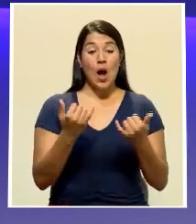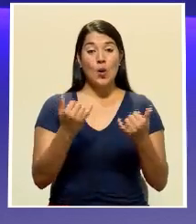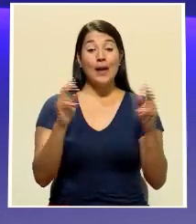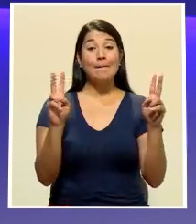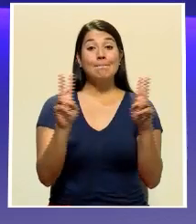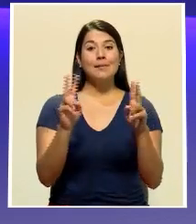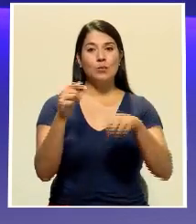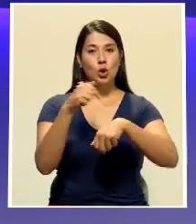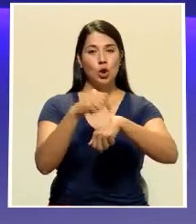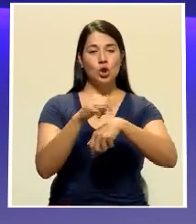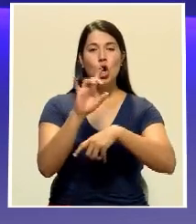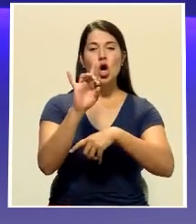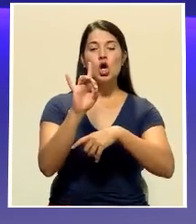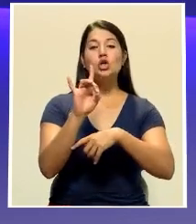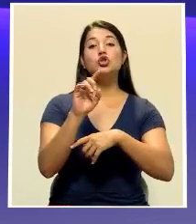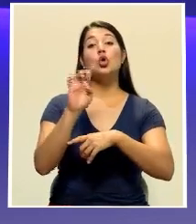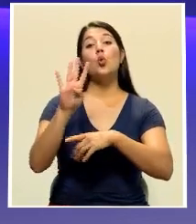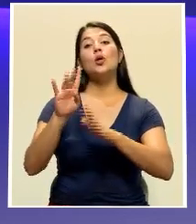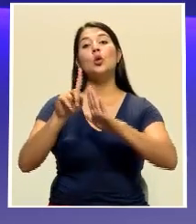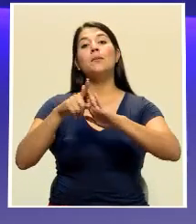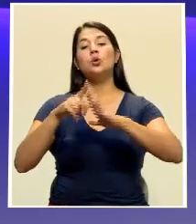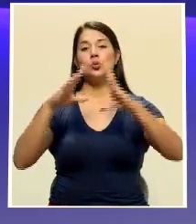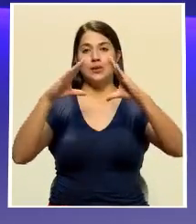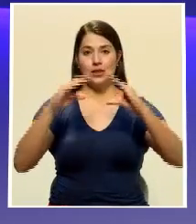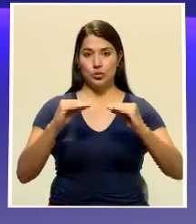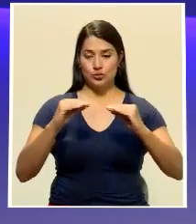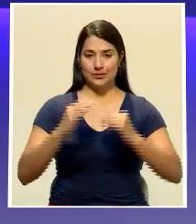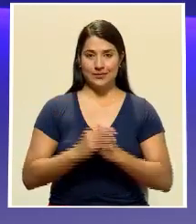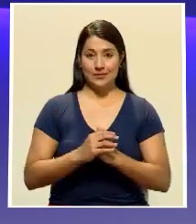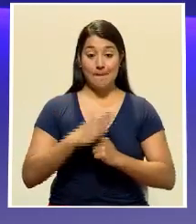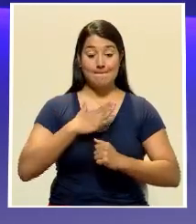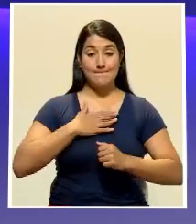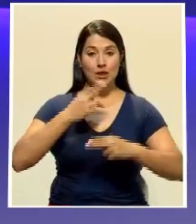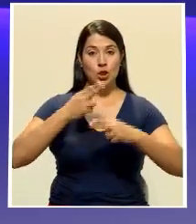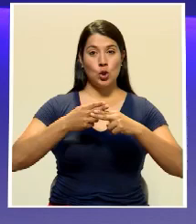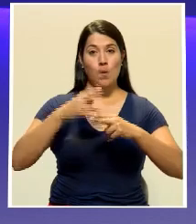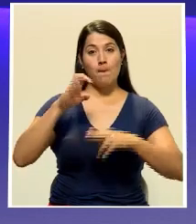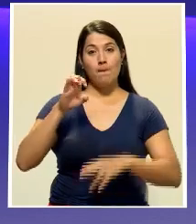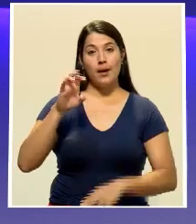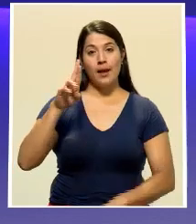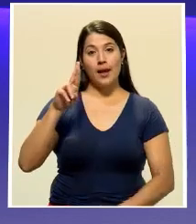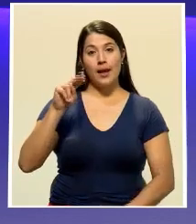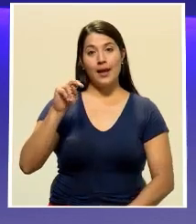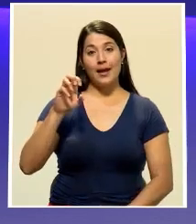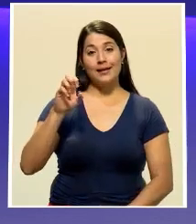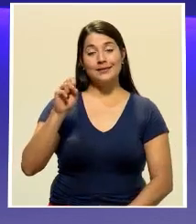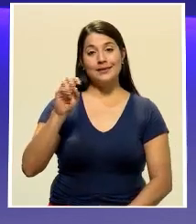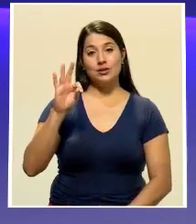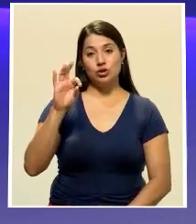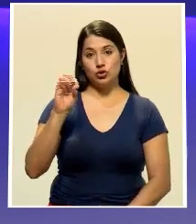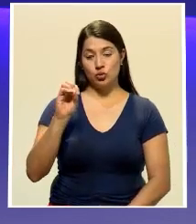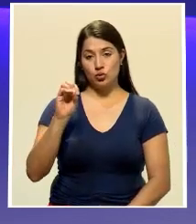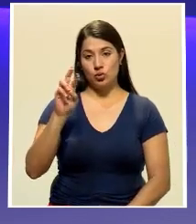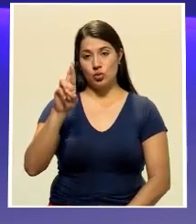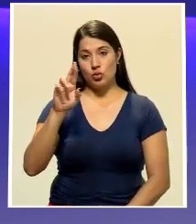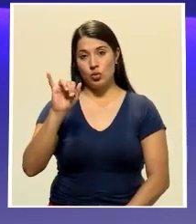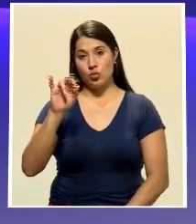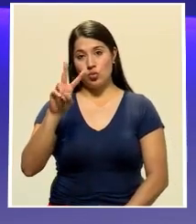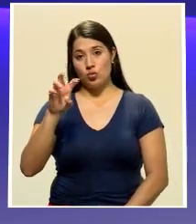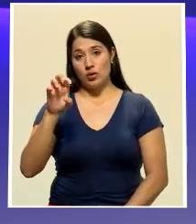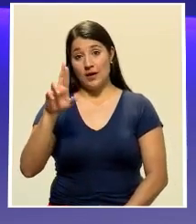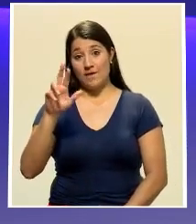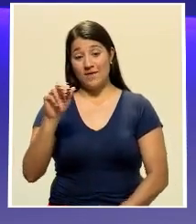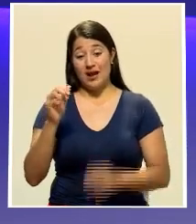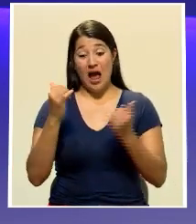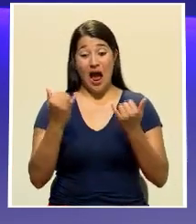vivo a las 8 de la noche con 4 minutos. Soy Ernesto Rivera. En estos